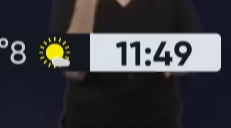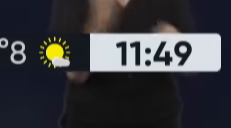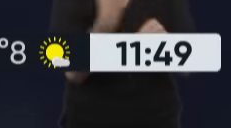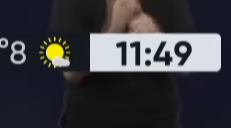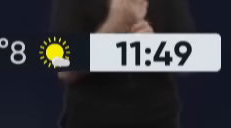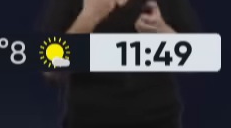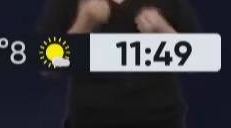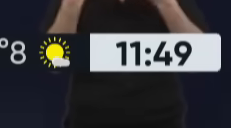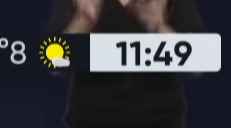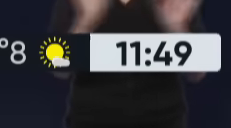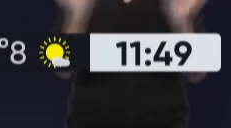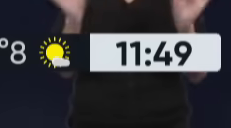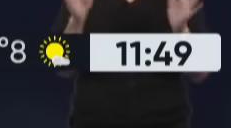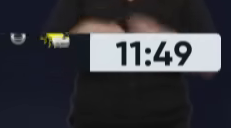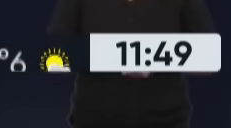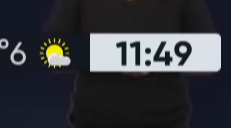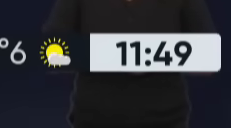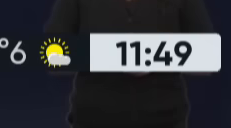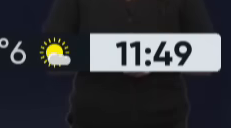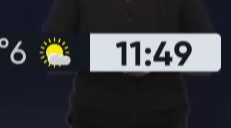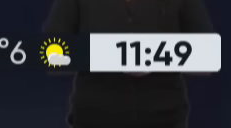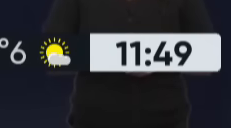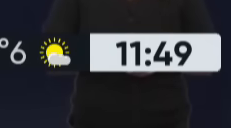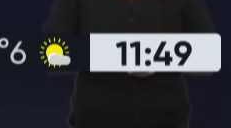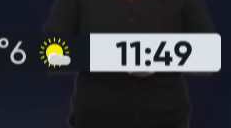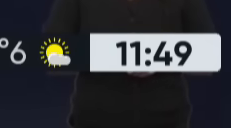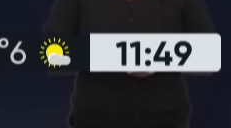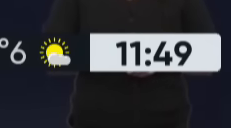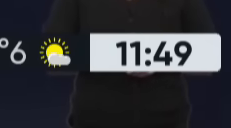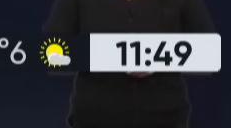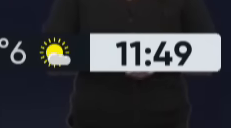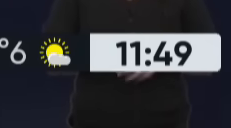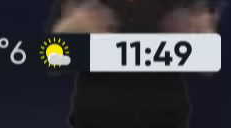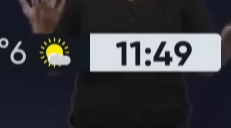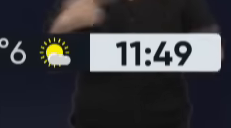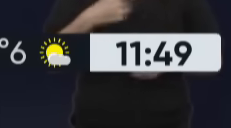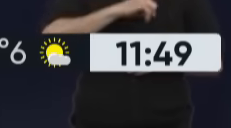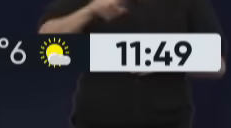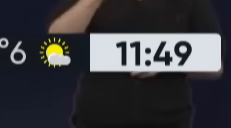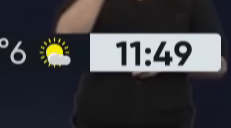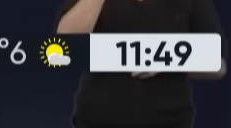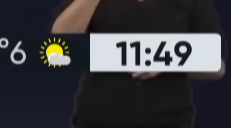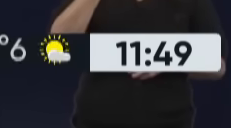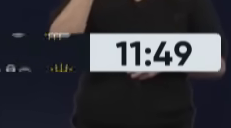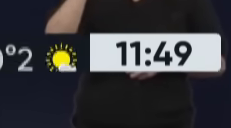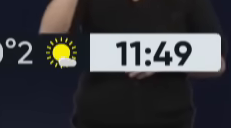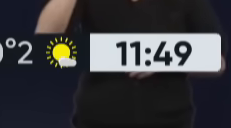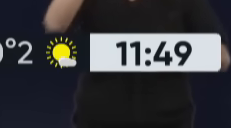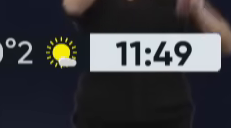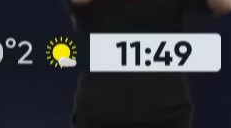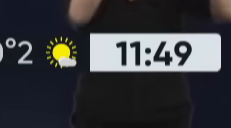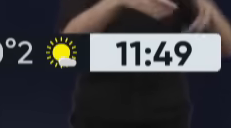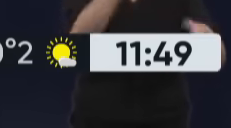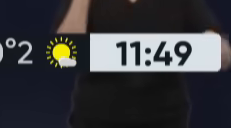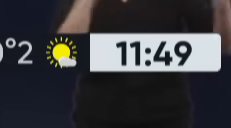probablemente no estaría acá. Así que tampoco lo podríamos comunicar, no lo podría comunicar,